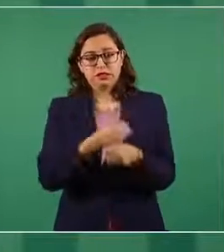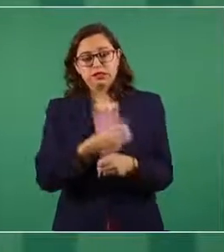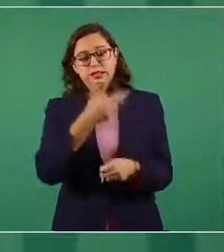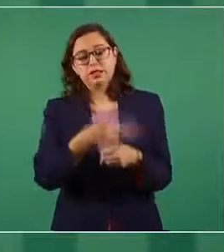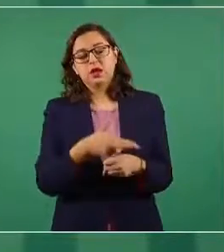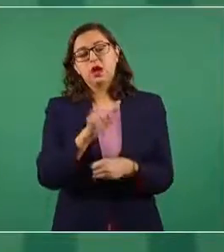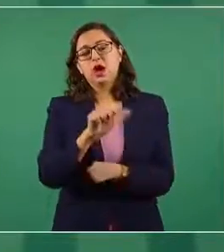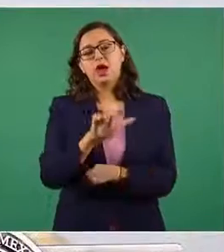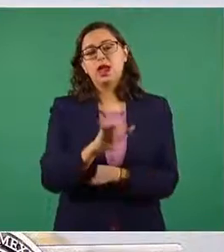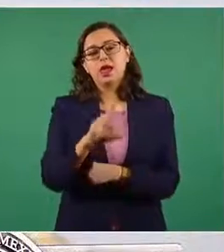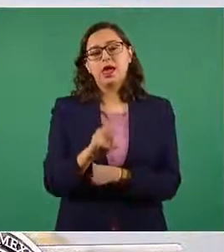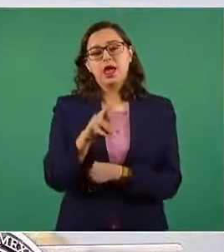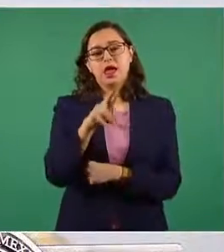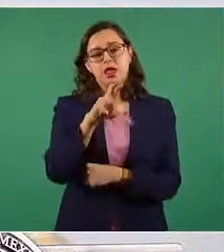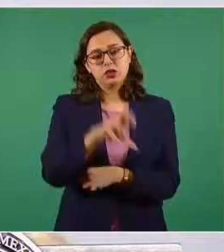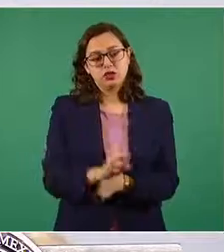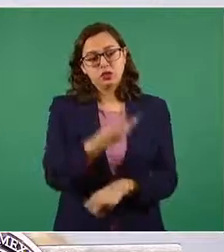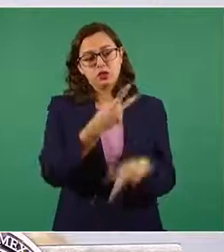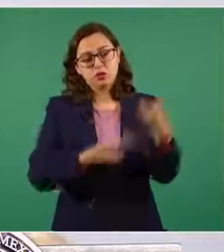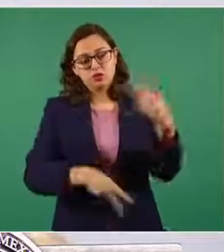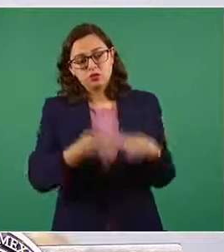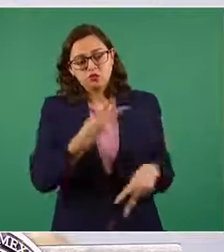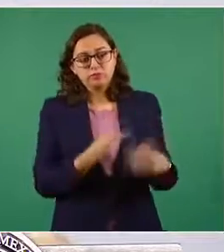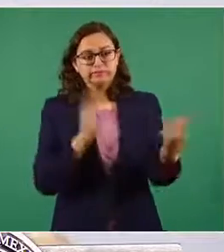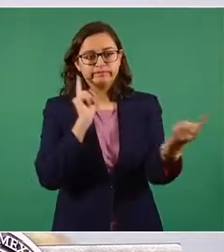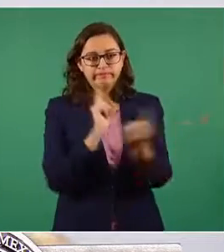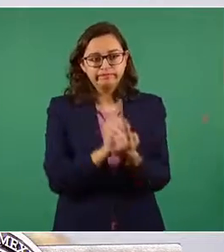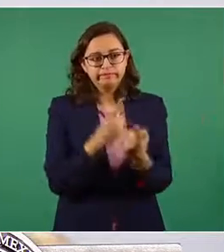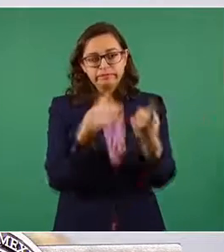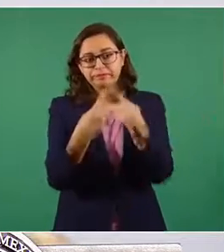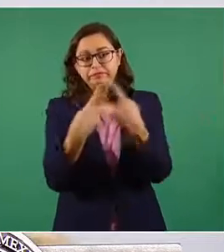tema, para ver cuándo podemos